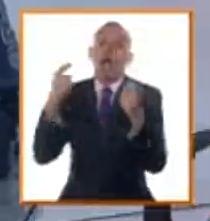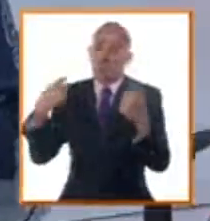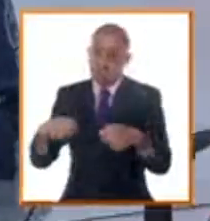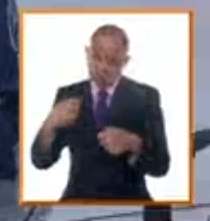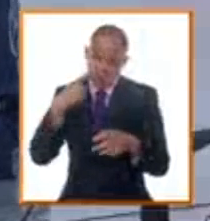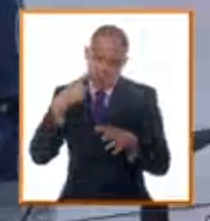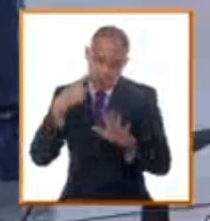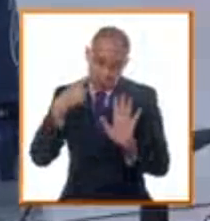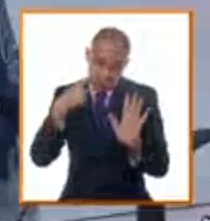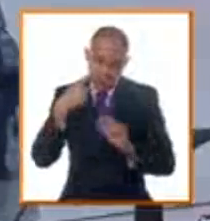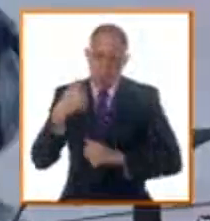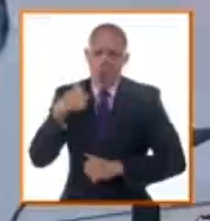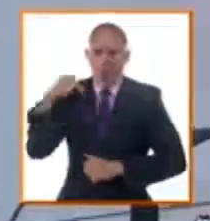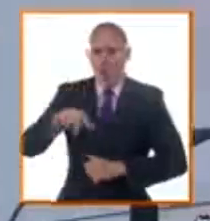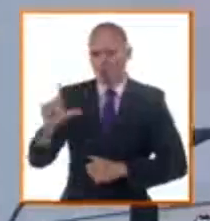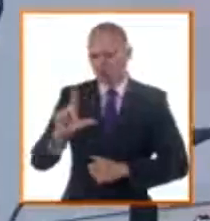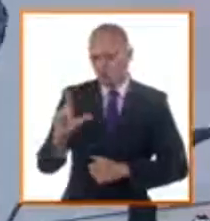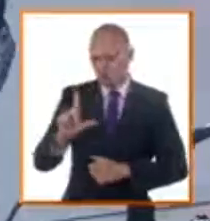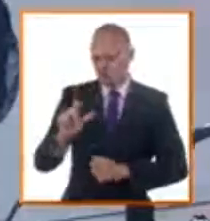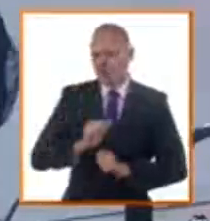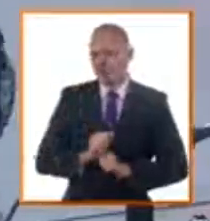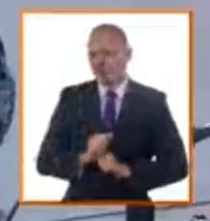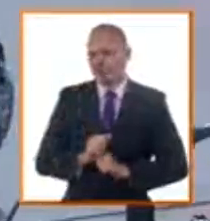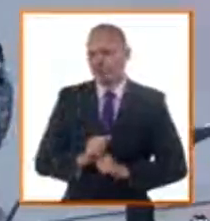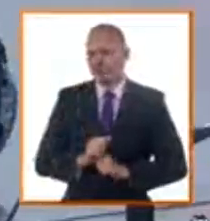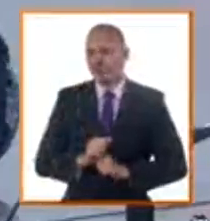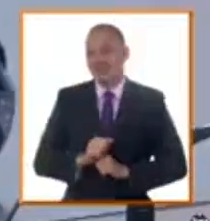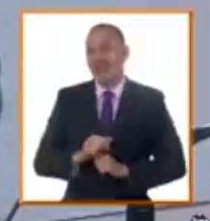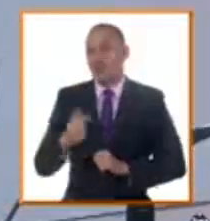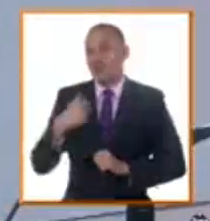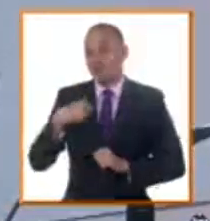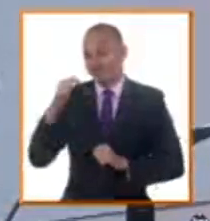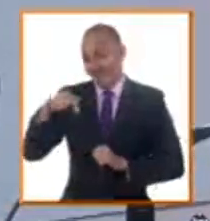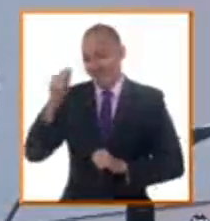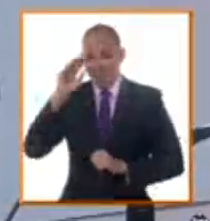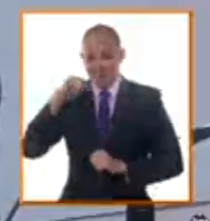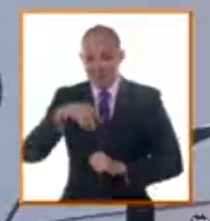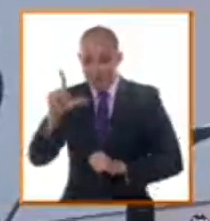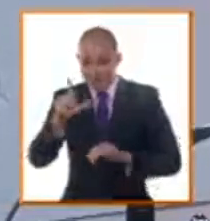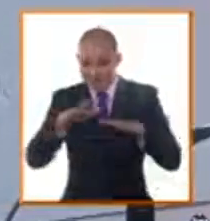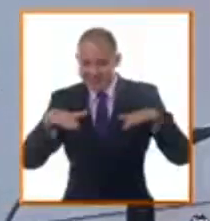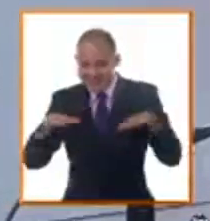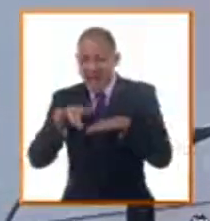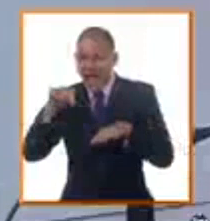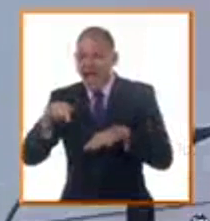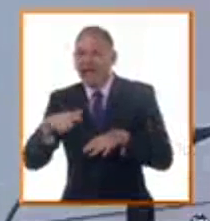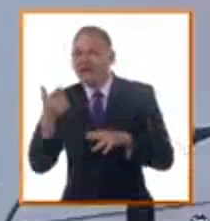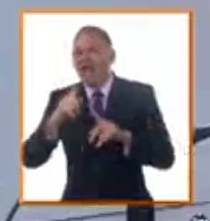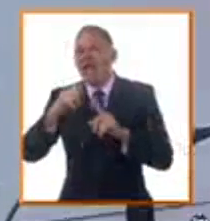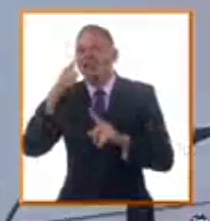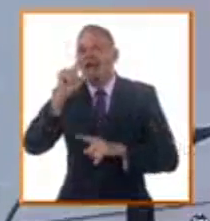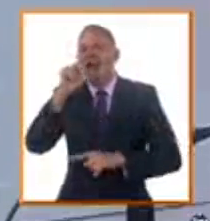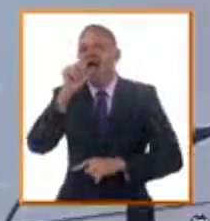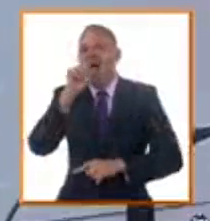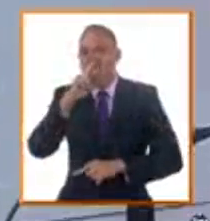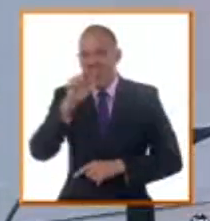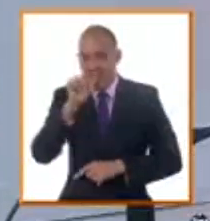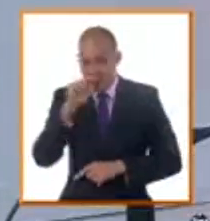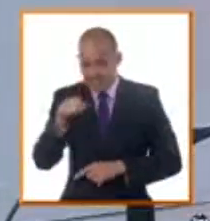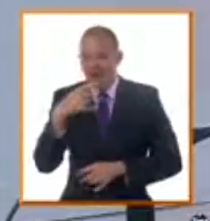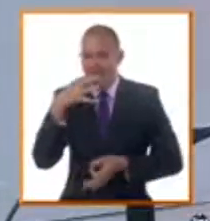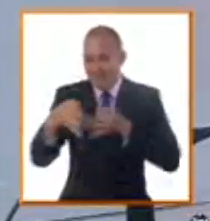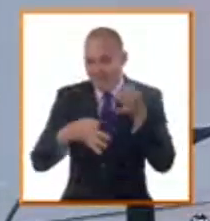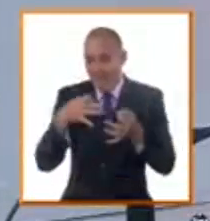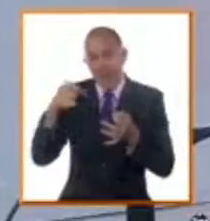es lunes, estaría Reinaldo Taladrí analizando las posibles vertientes del caso, pero hoy vamos a hablar de cosas muy especiales y de